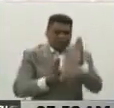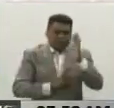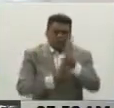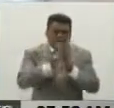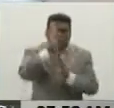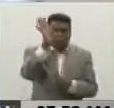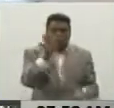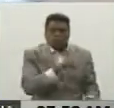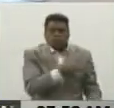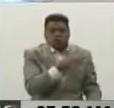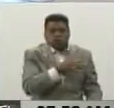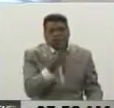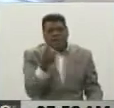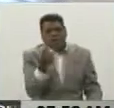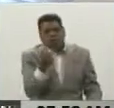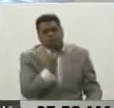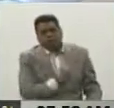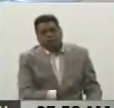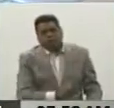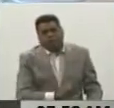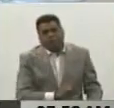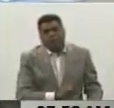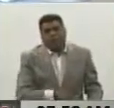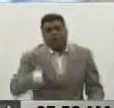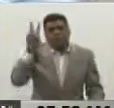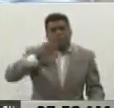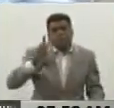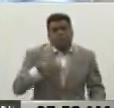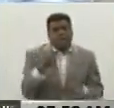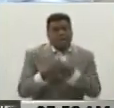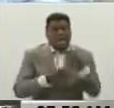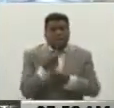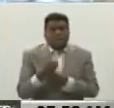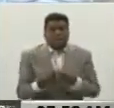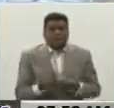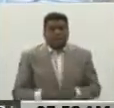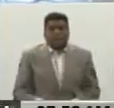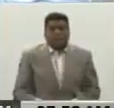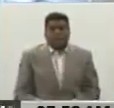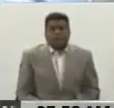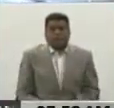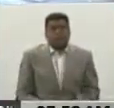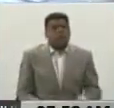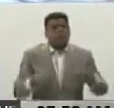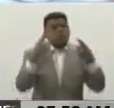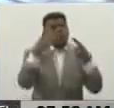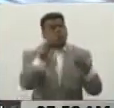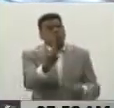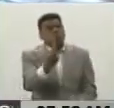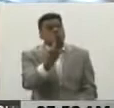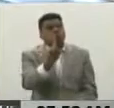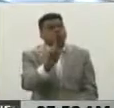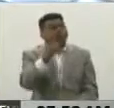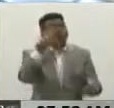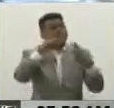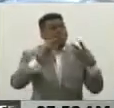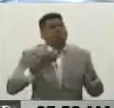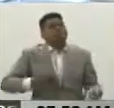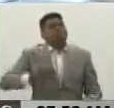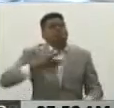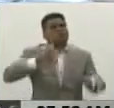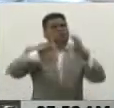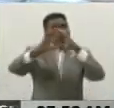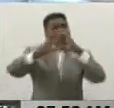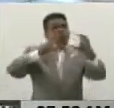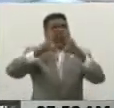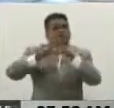social, económico. Venezuela se va a convertir en uno de los hitos mundiales de lo que es la comunicación digital,